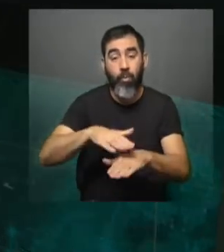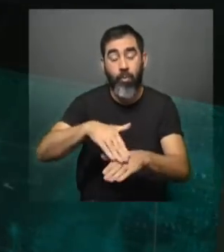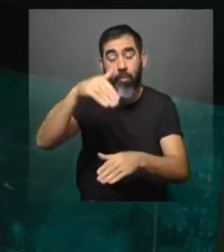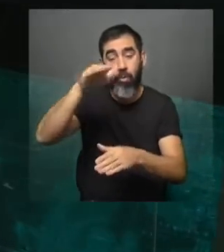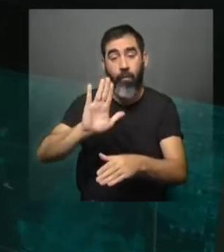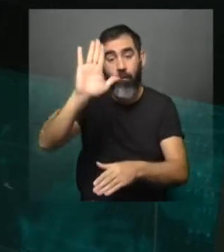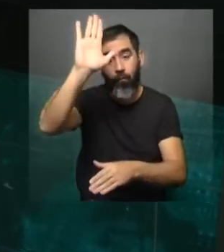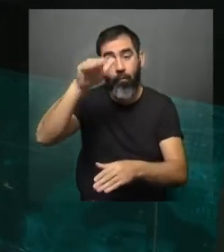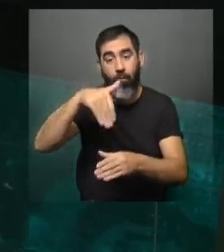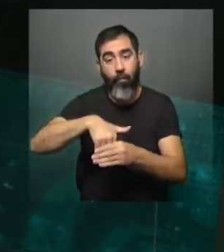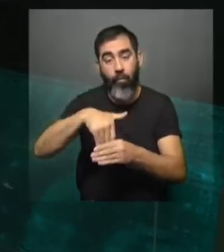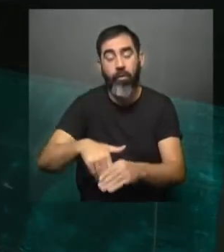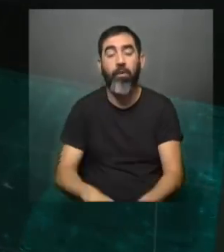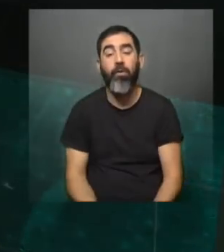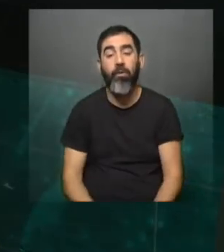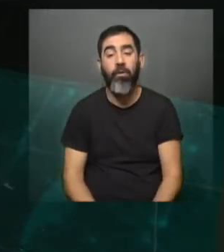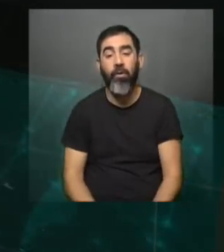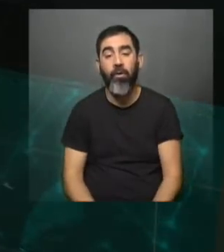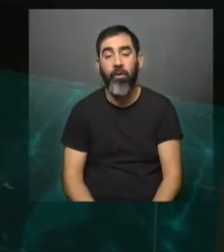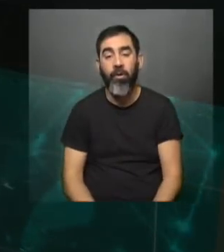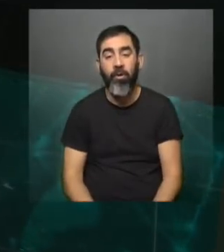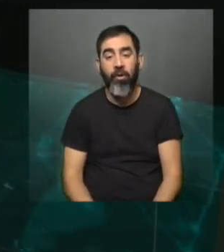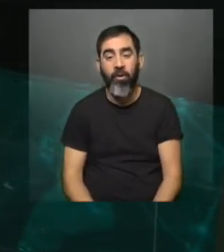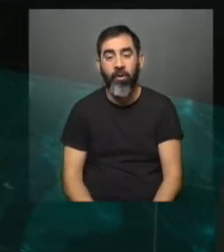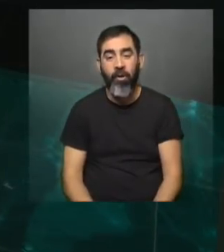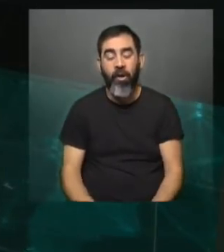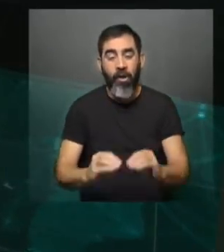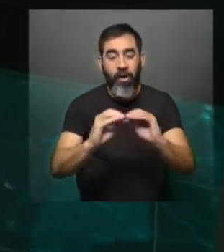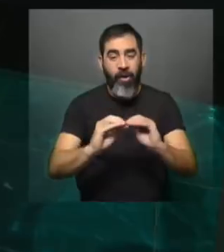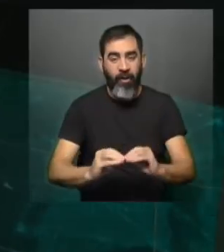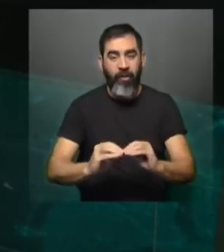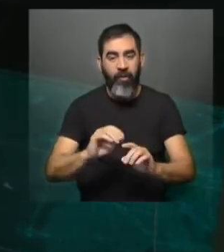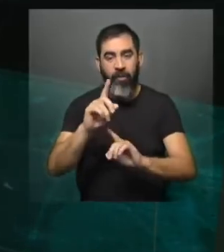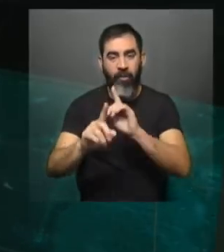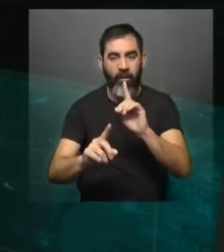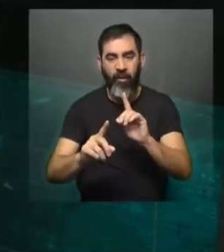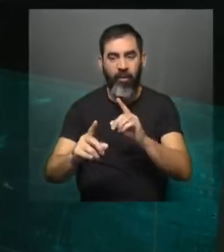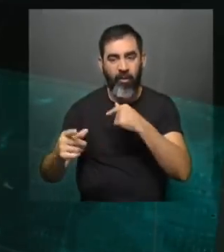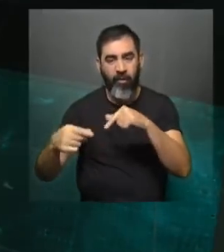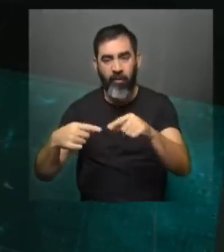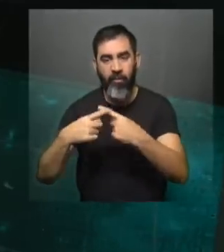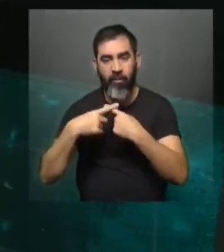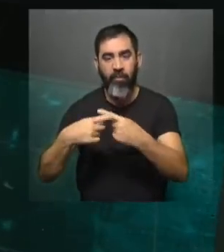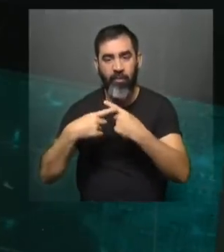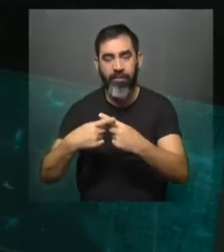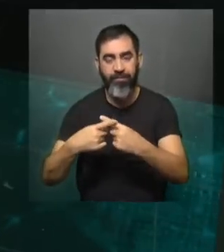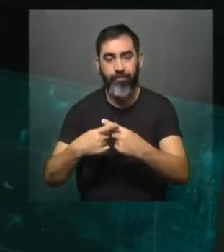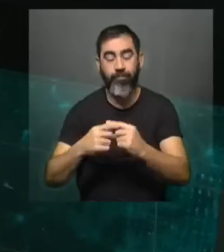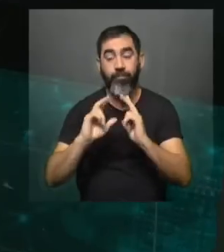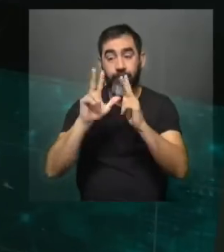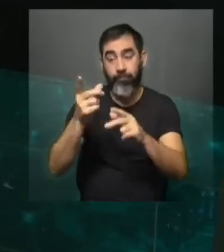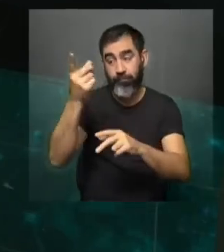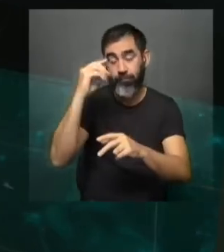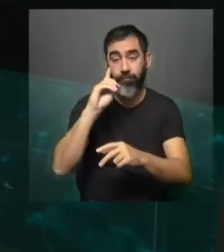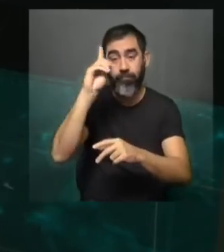se votaba esta polémica rendición de cuentas Que bueno en las últimas horas había tenido esos idas y vueltas perdones lo decía ayer